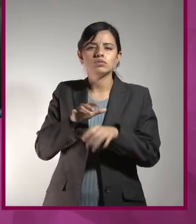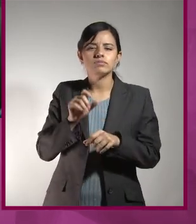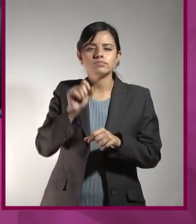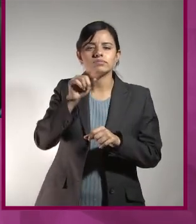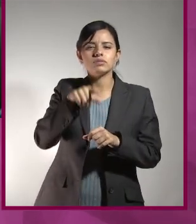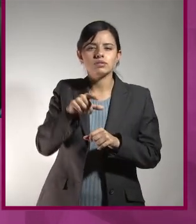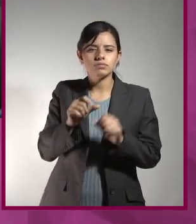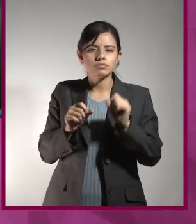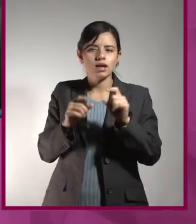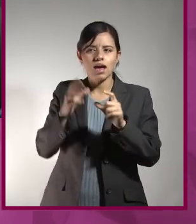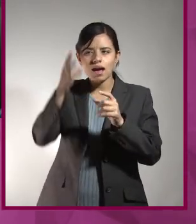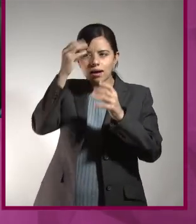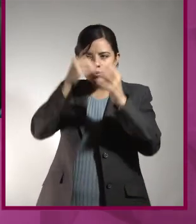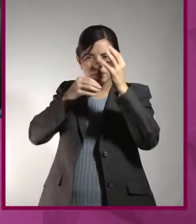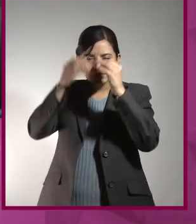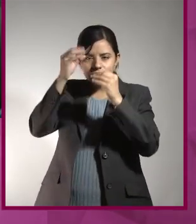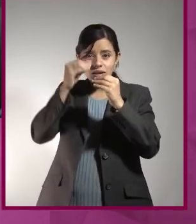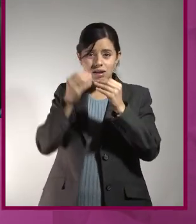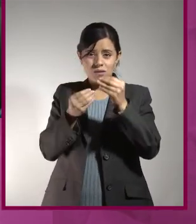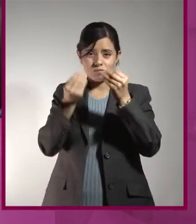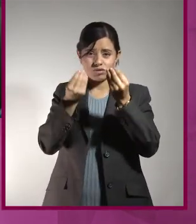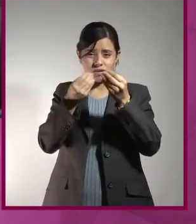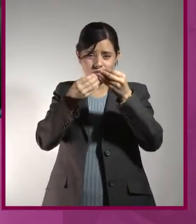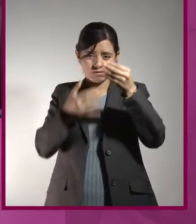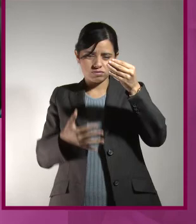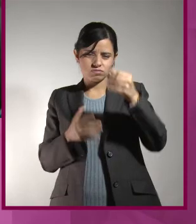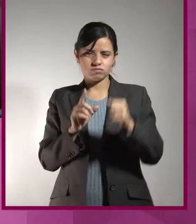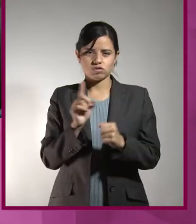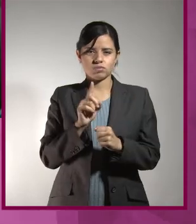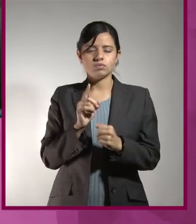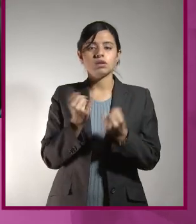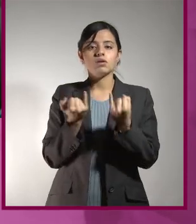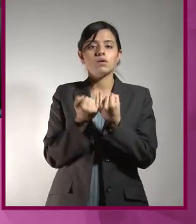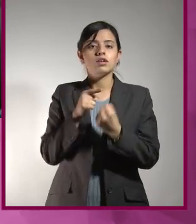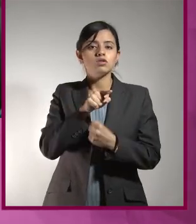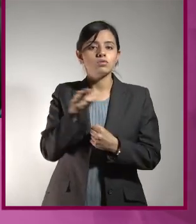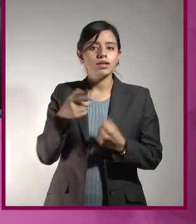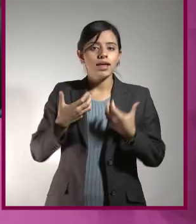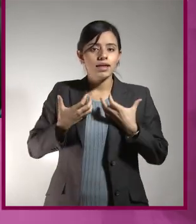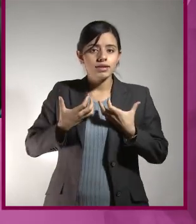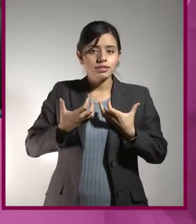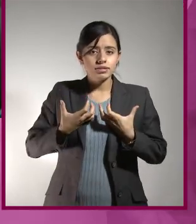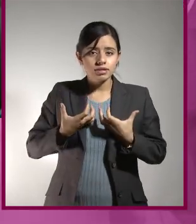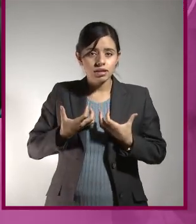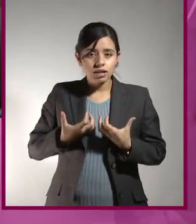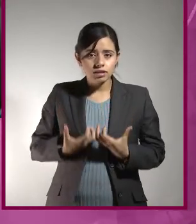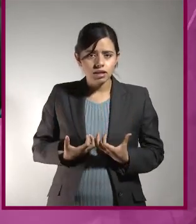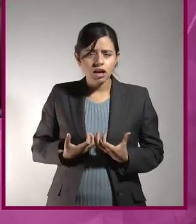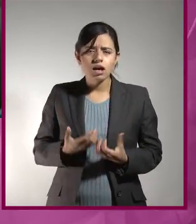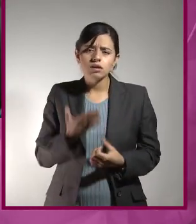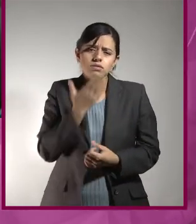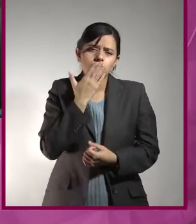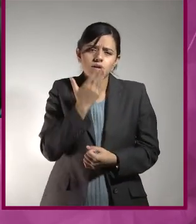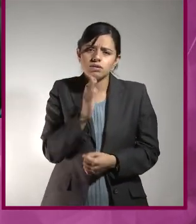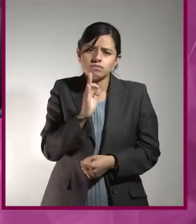no continuamente. También si sientes tristeza, acéptalo,